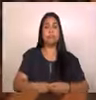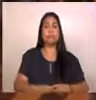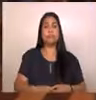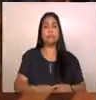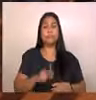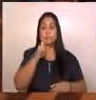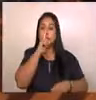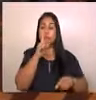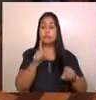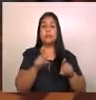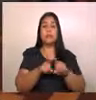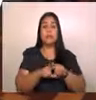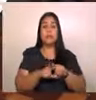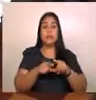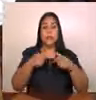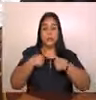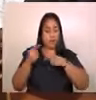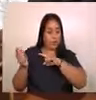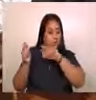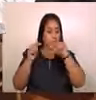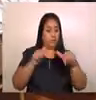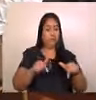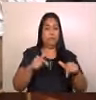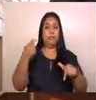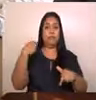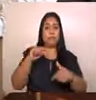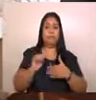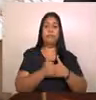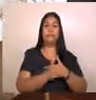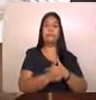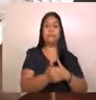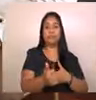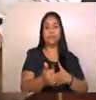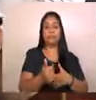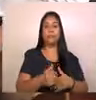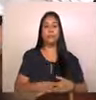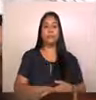y que estamos acá para avanzar,